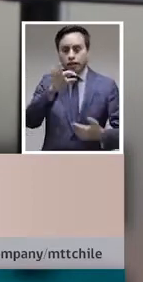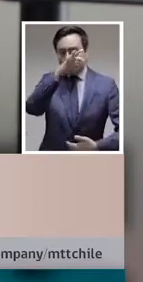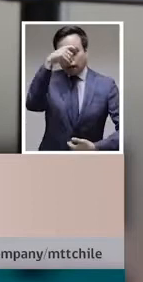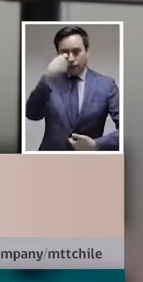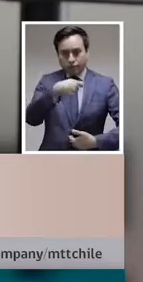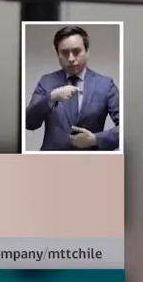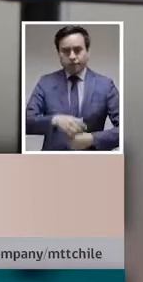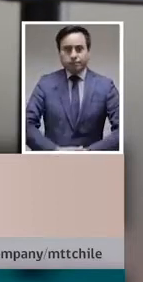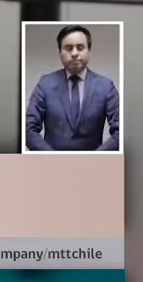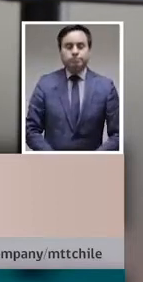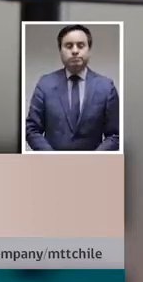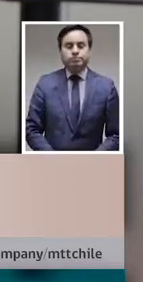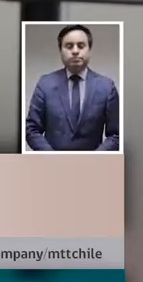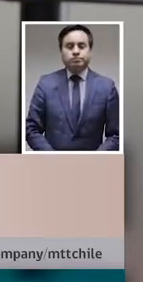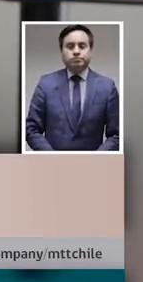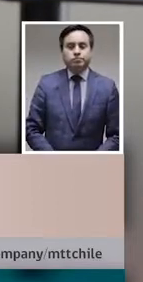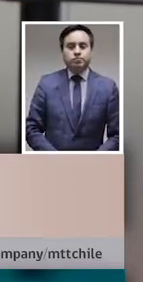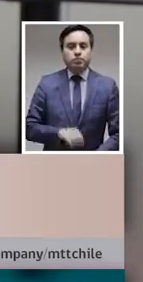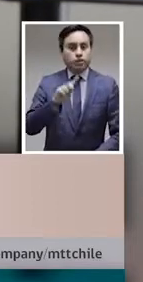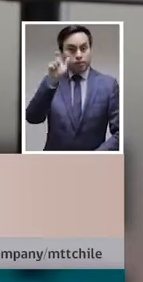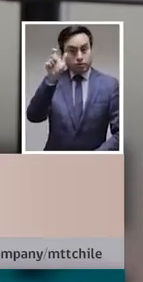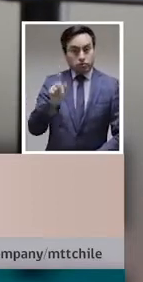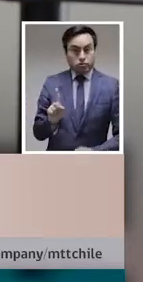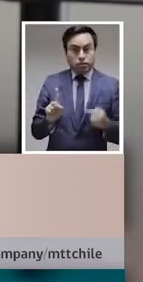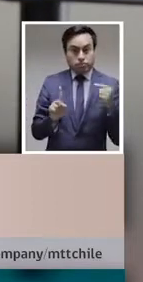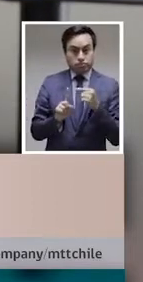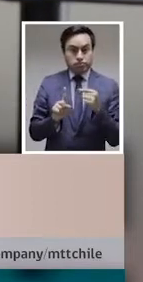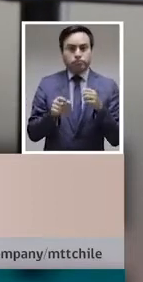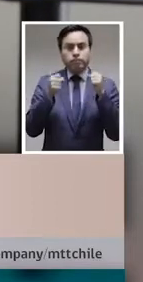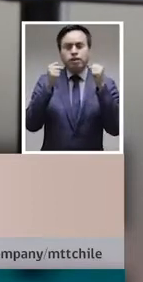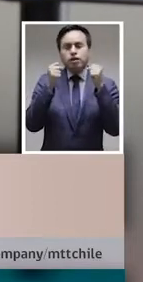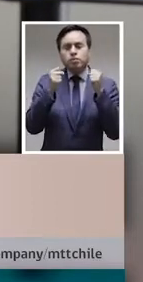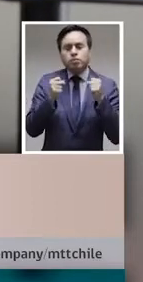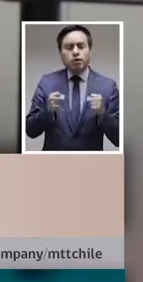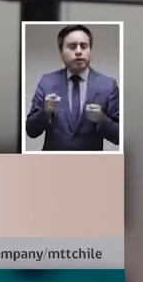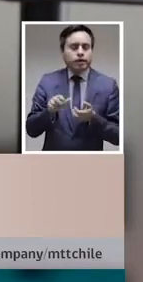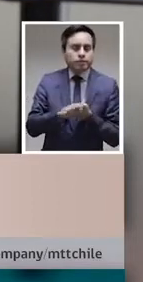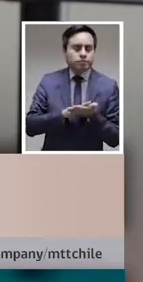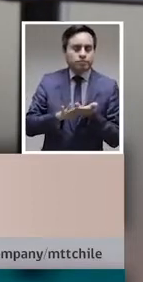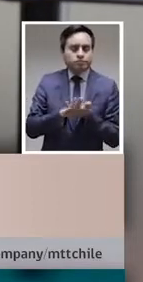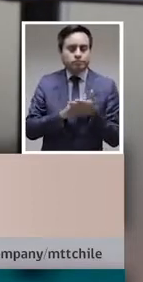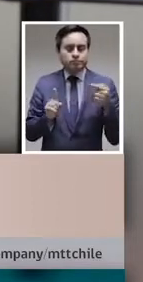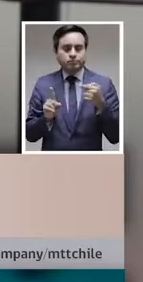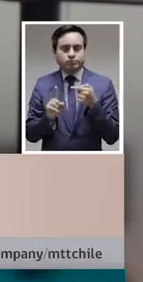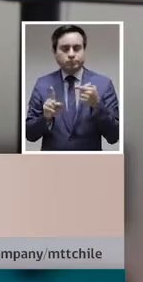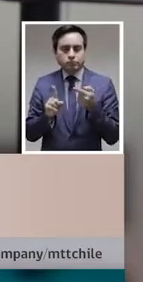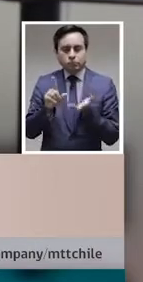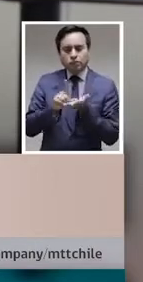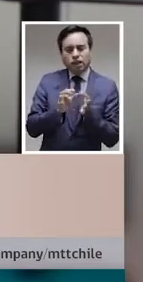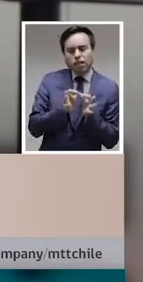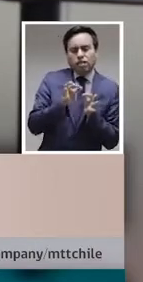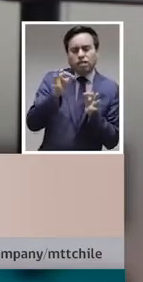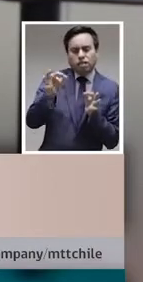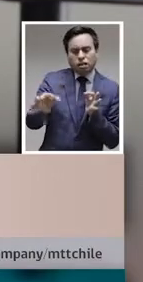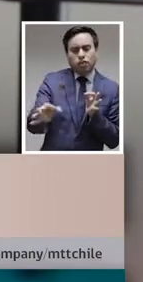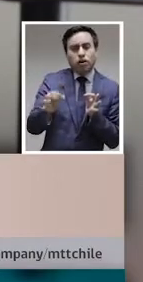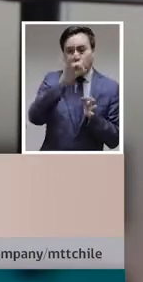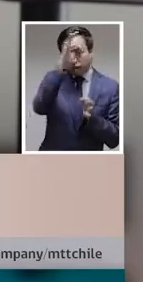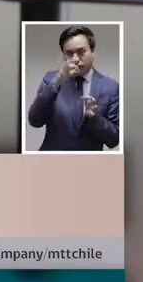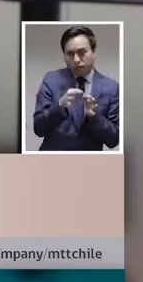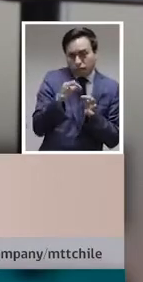Araucanía. Una persona puede estar en un lugar aislado de la